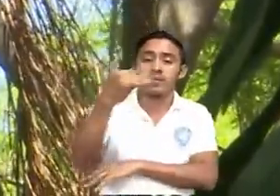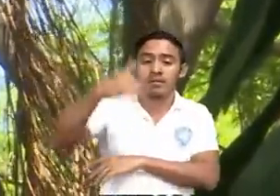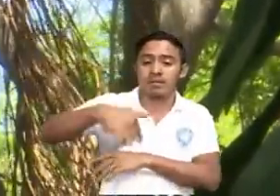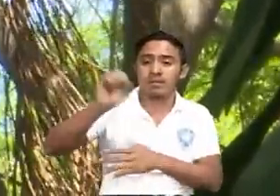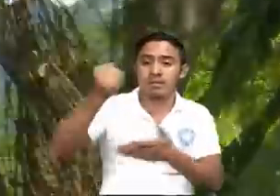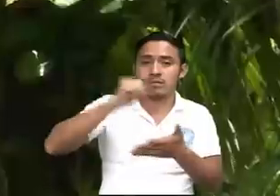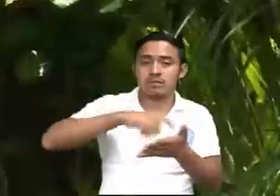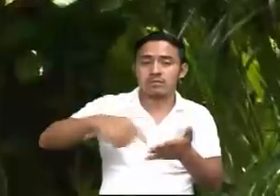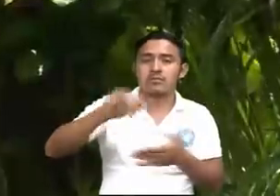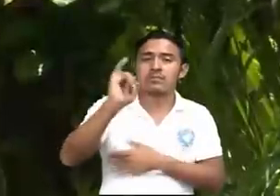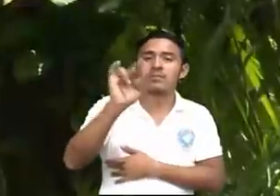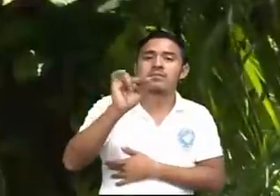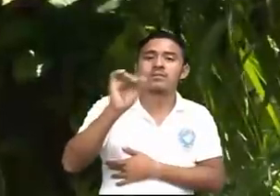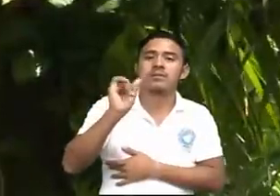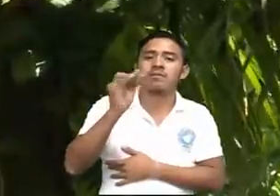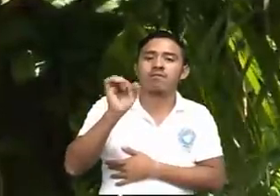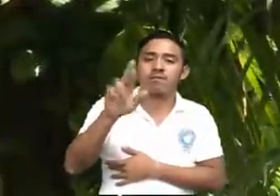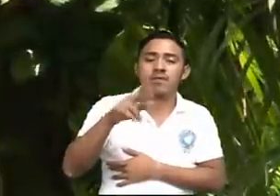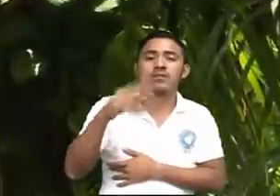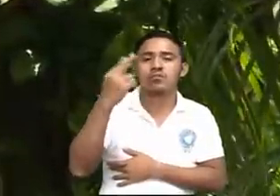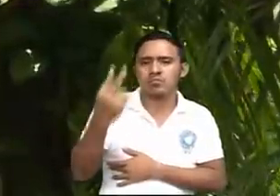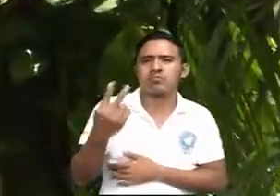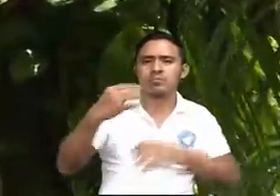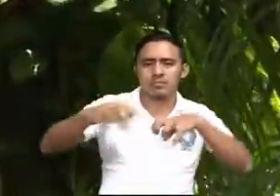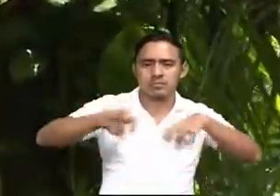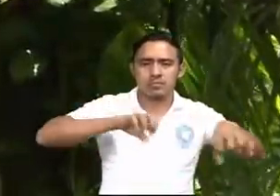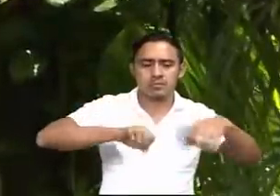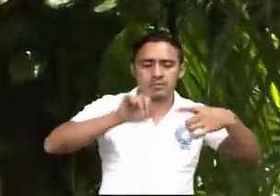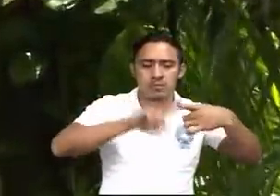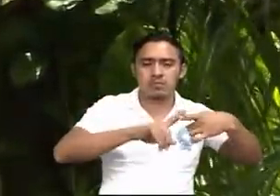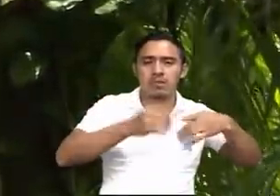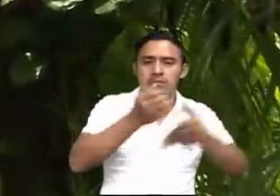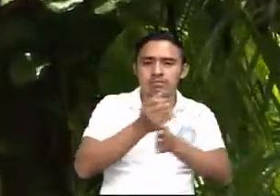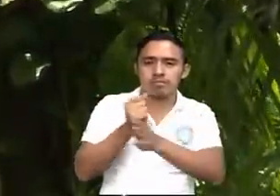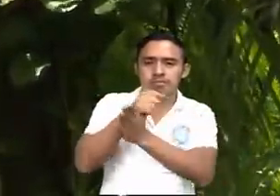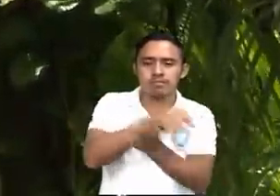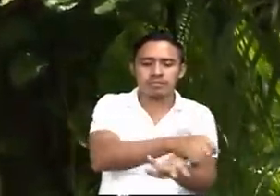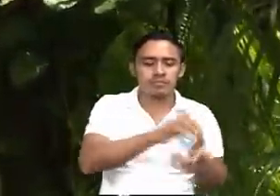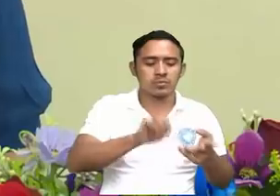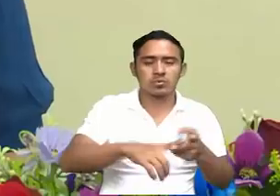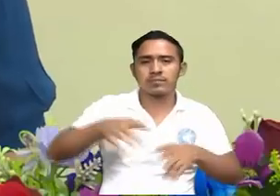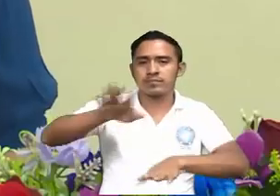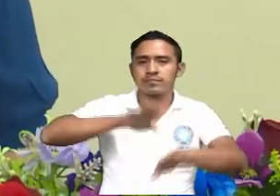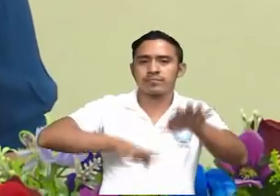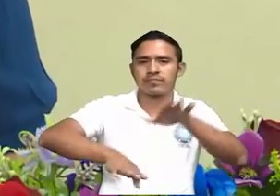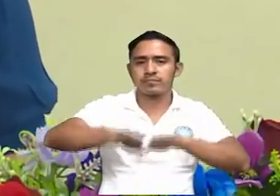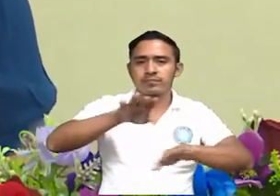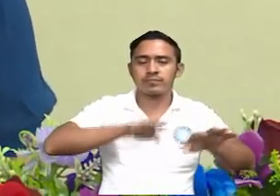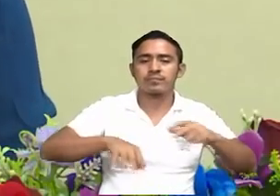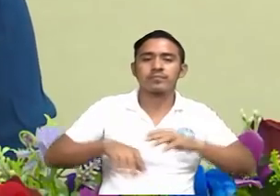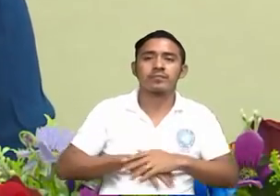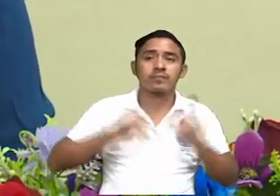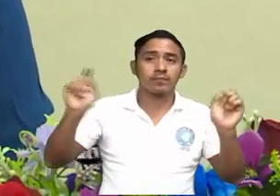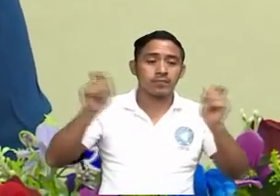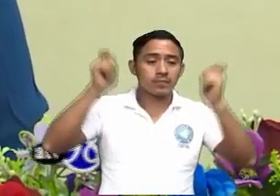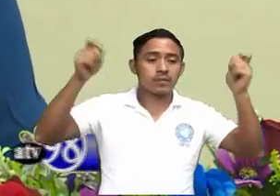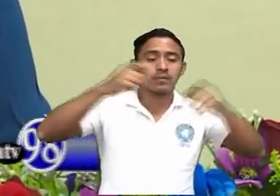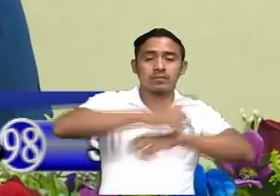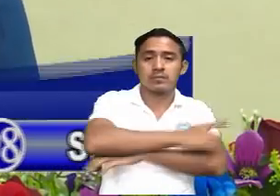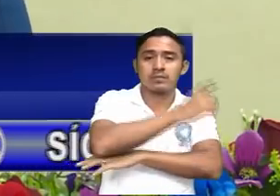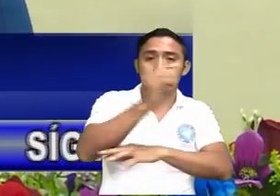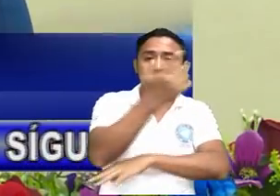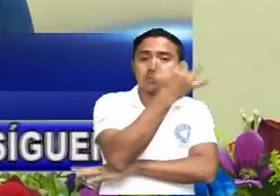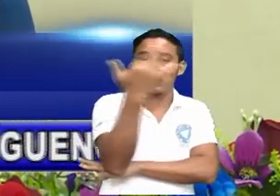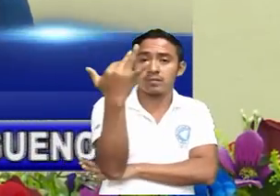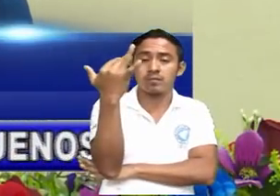semana, el INAFOR tiene programadas 2 actividades, una en el Rama y otra en Jiloá. Y en celebración al Día del Árbol,